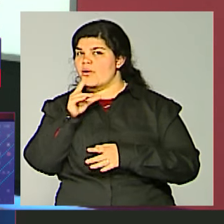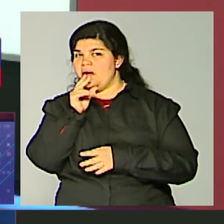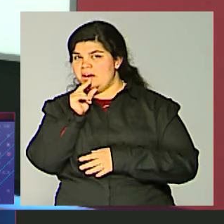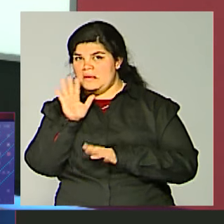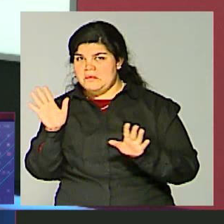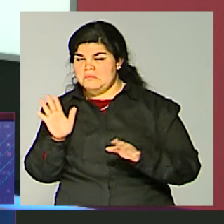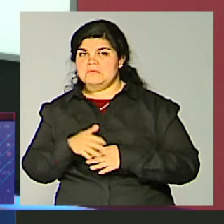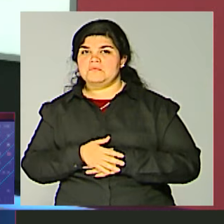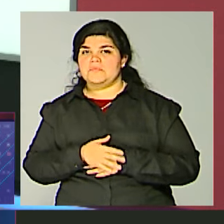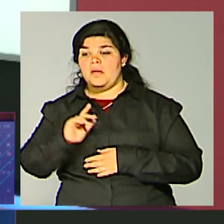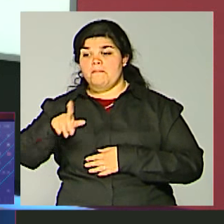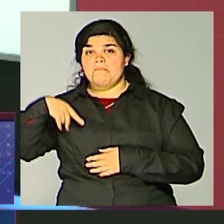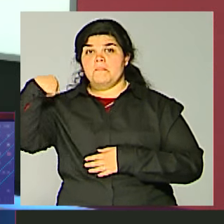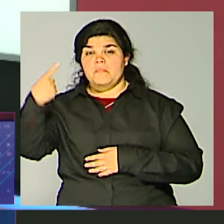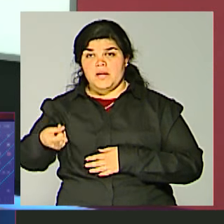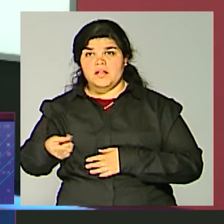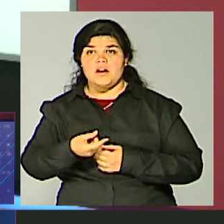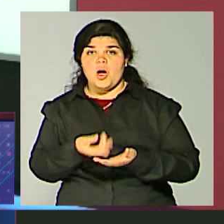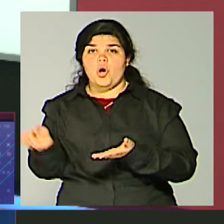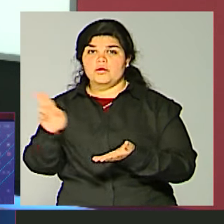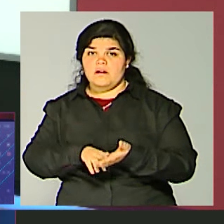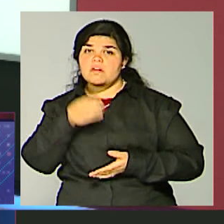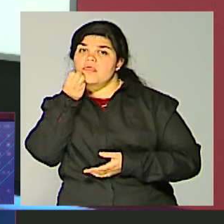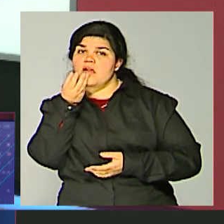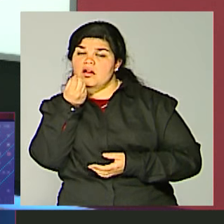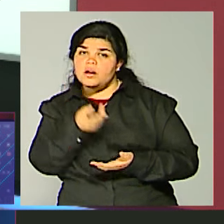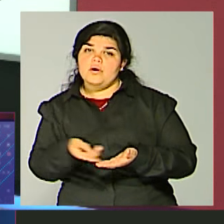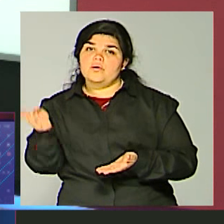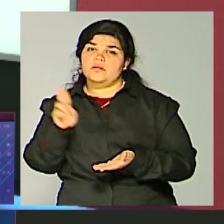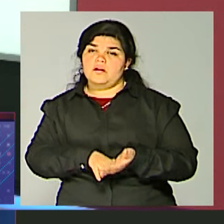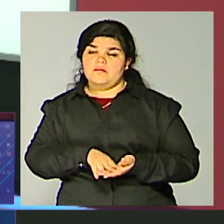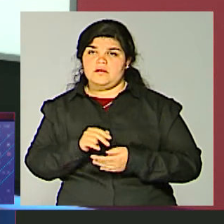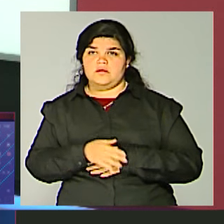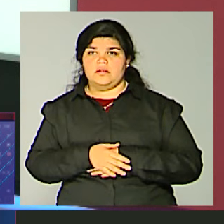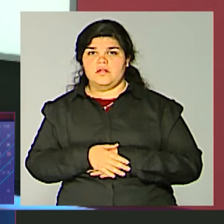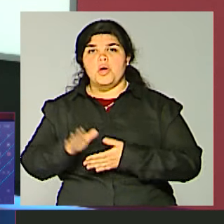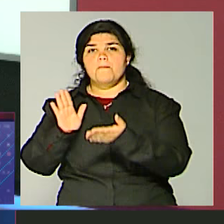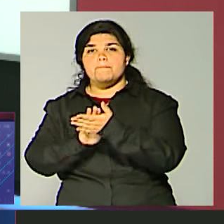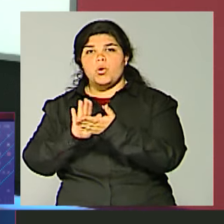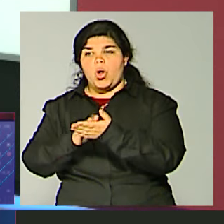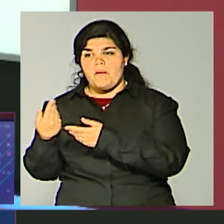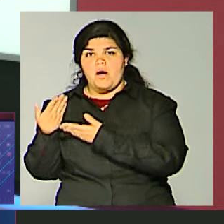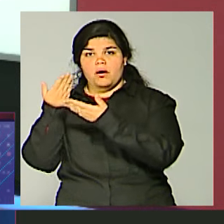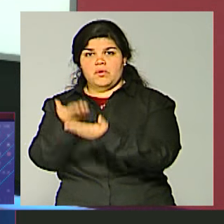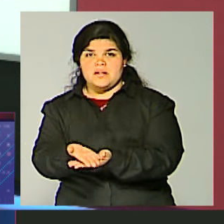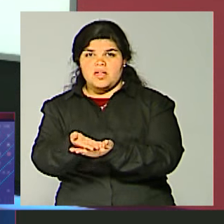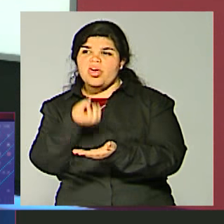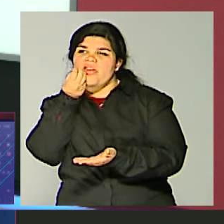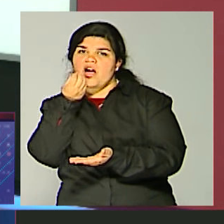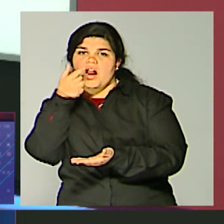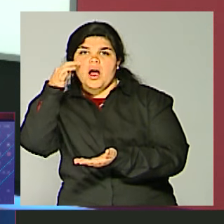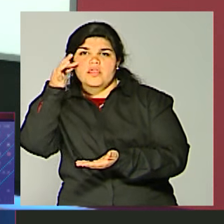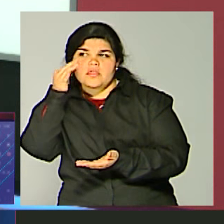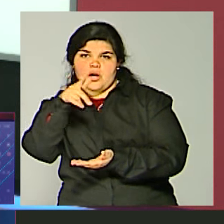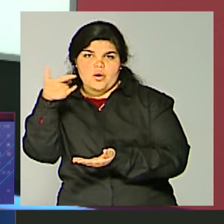Para anticipar, mañana habría 6 nuevas declaraciones. De parte de los peritos ya no habrían más declaraciones y obviamente aquí